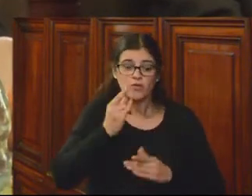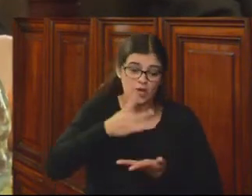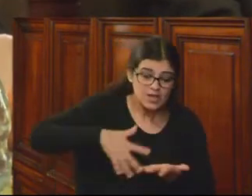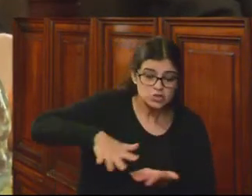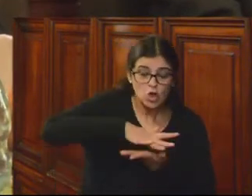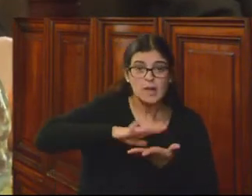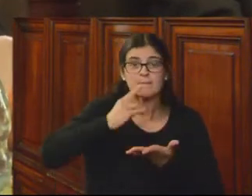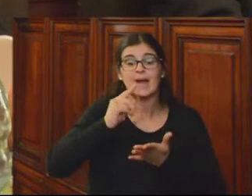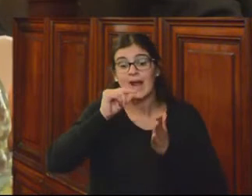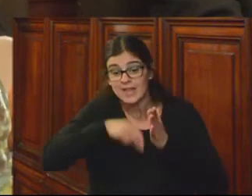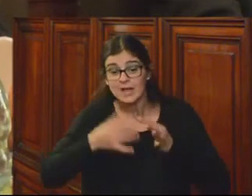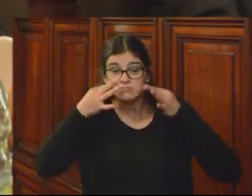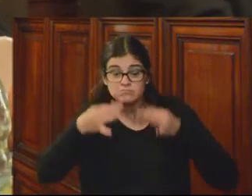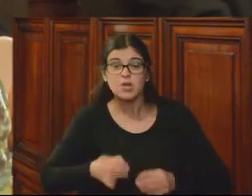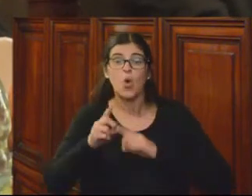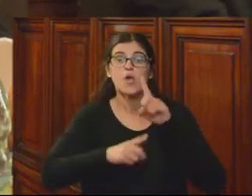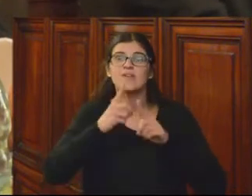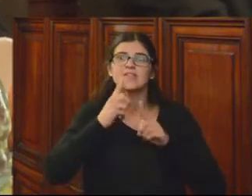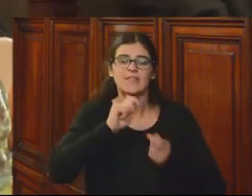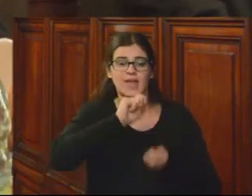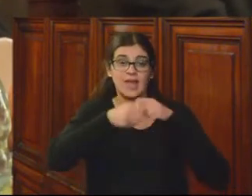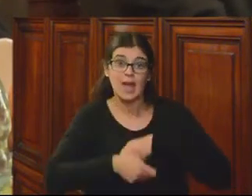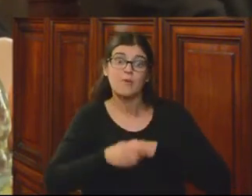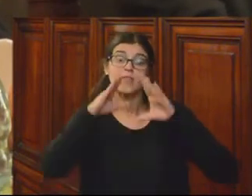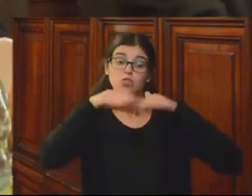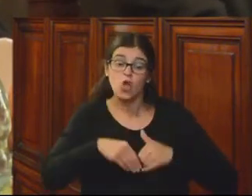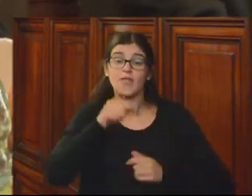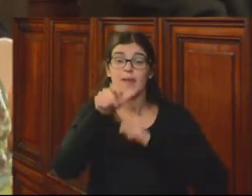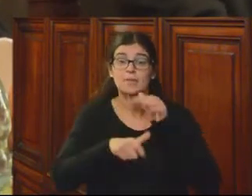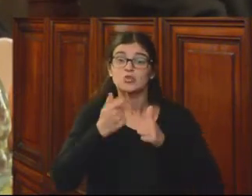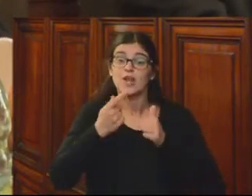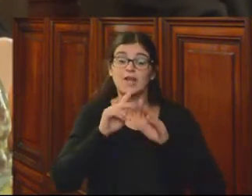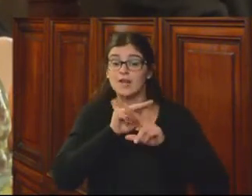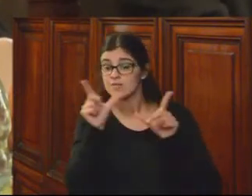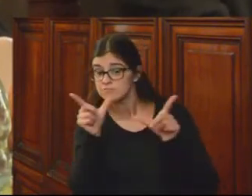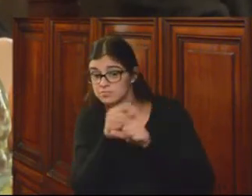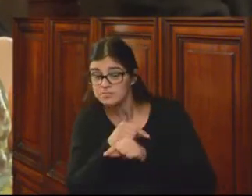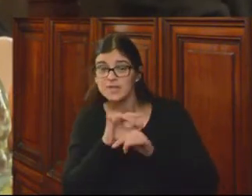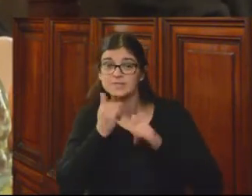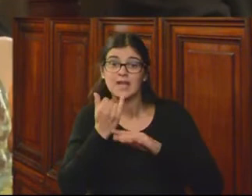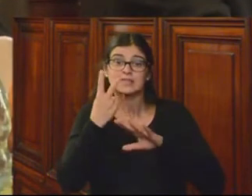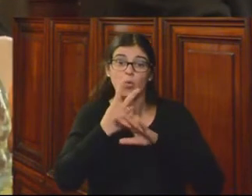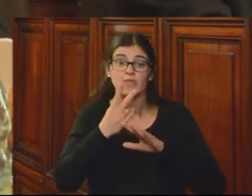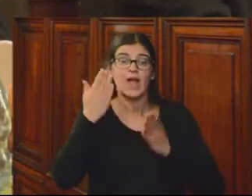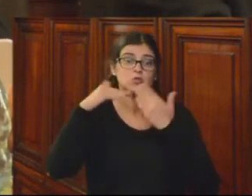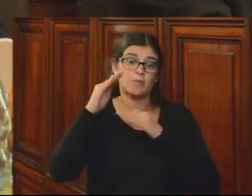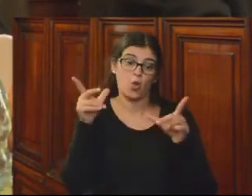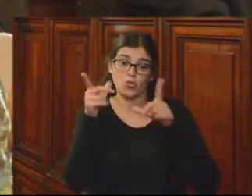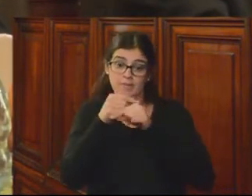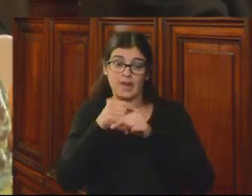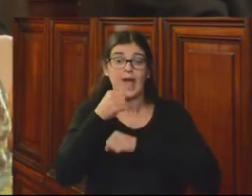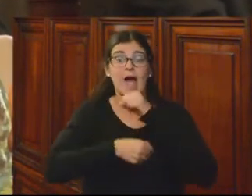cual se garantiza la universalidad de la transición de todas las personas que concluyen la educación secundaria a la superior. En